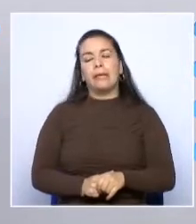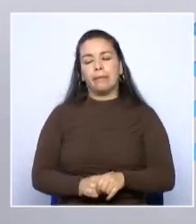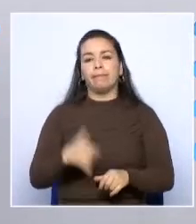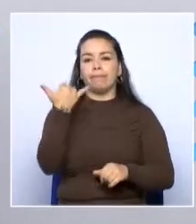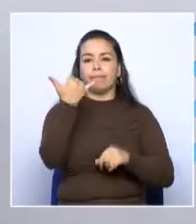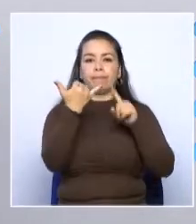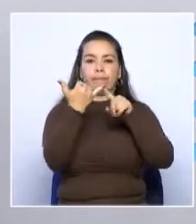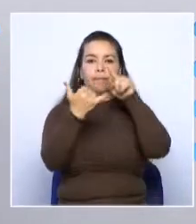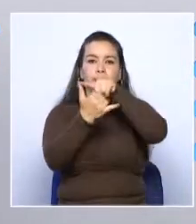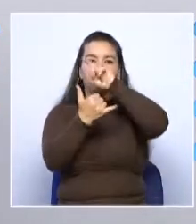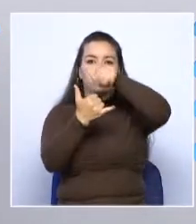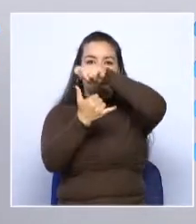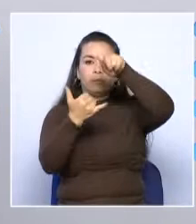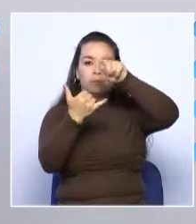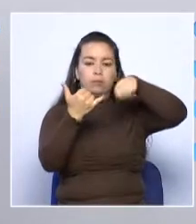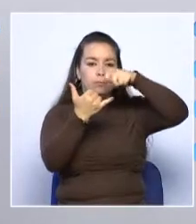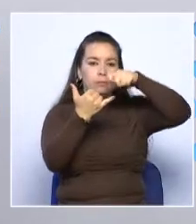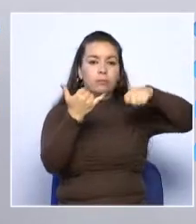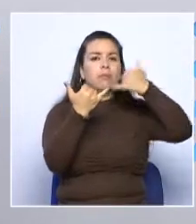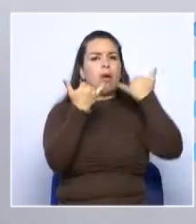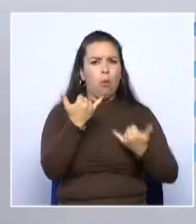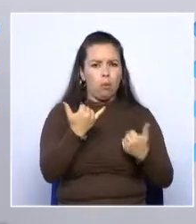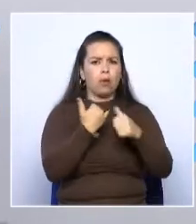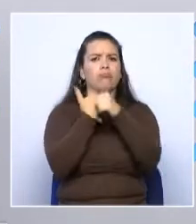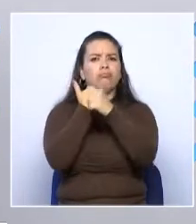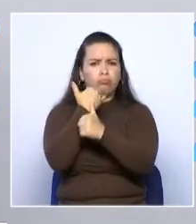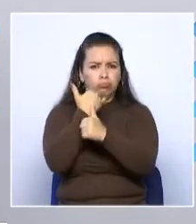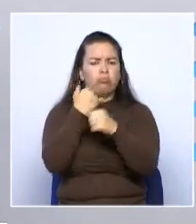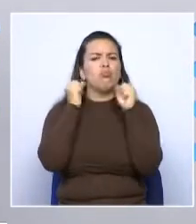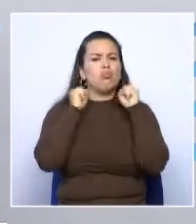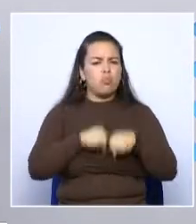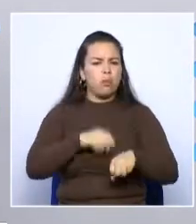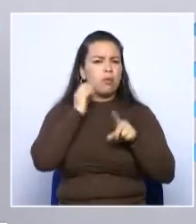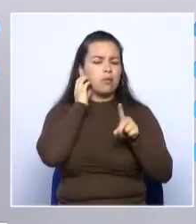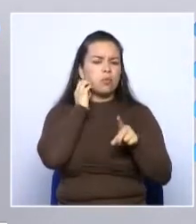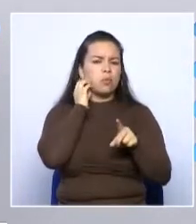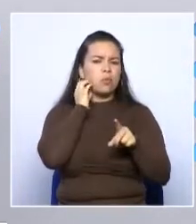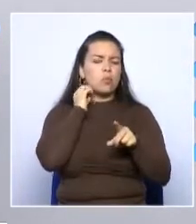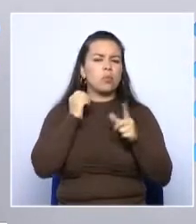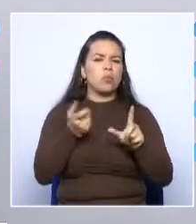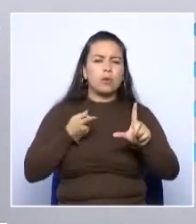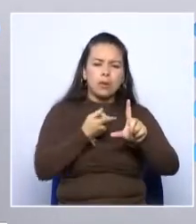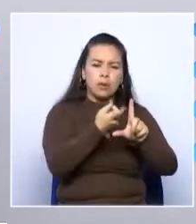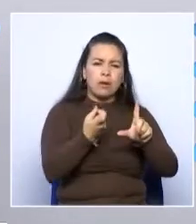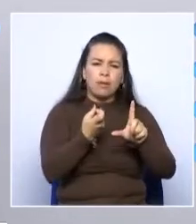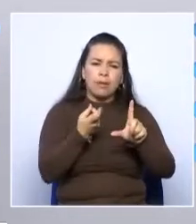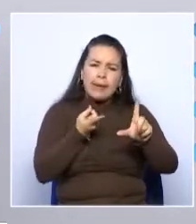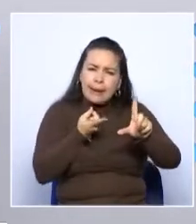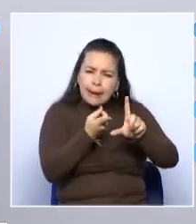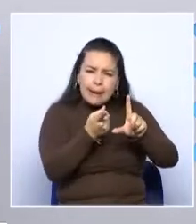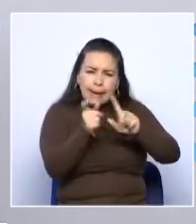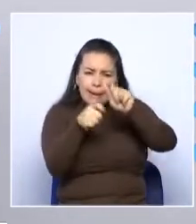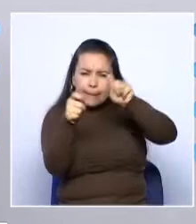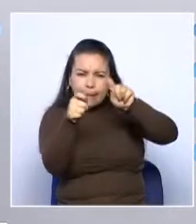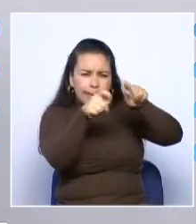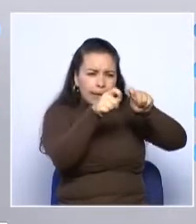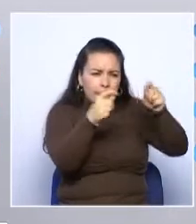de trompas hay en este momento procedimientos ginecológicos de como recanalización de las mismas,